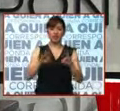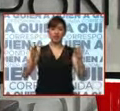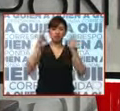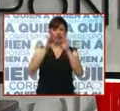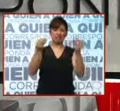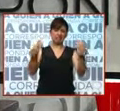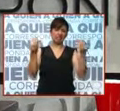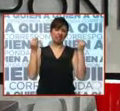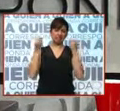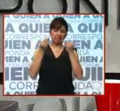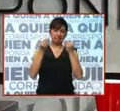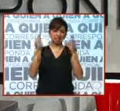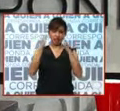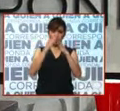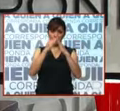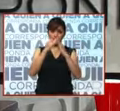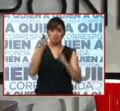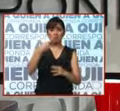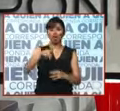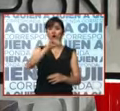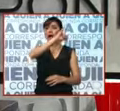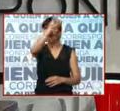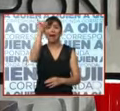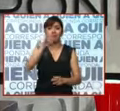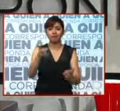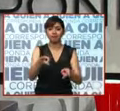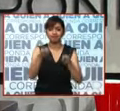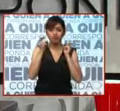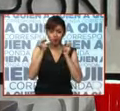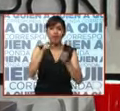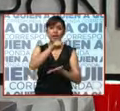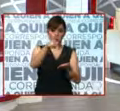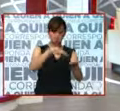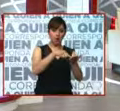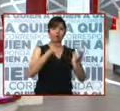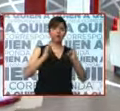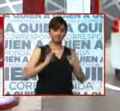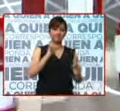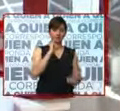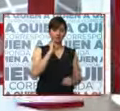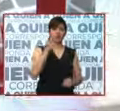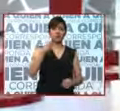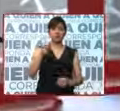eso se iba a llenar a su casa, pero nunca le iban a robar, le iban a robar nada más el espacio y la tranquilidad.